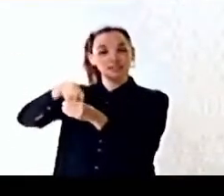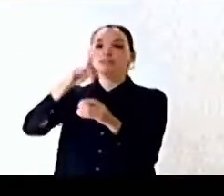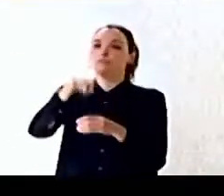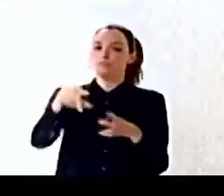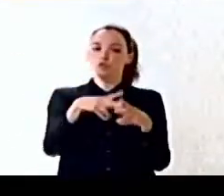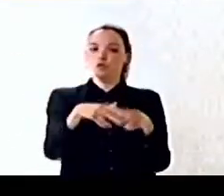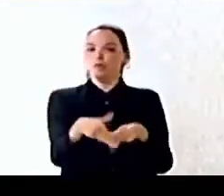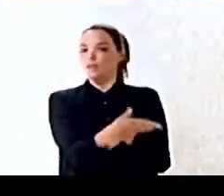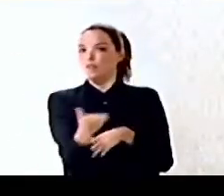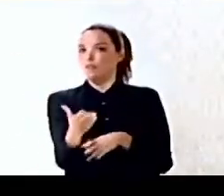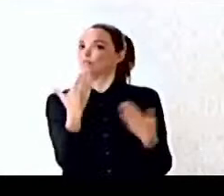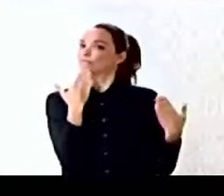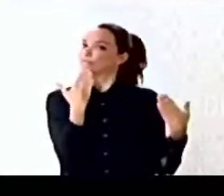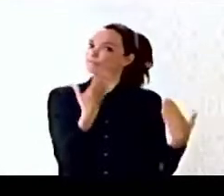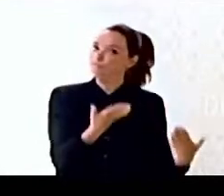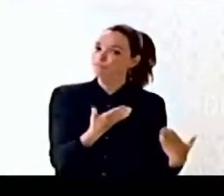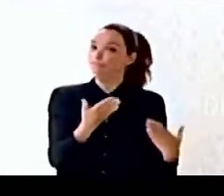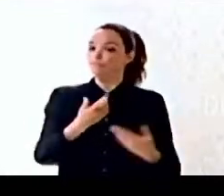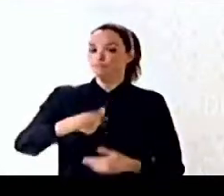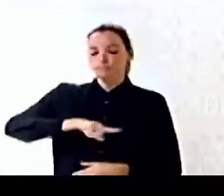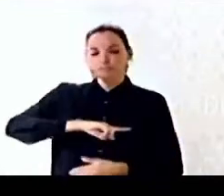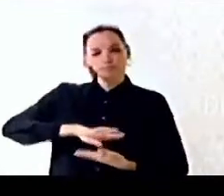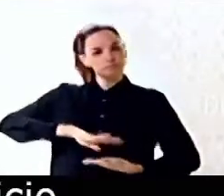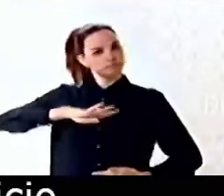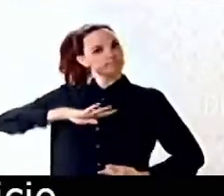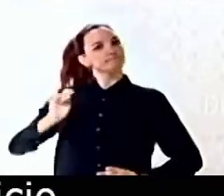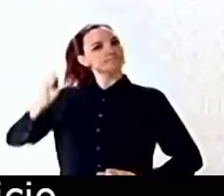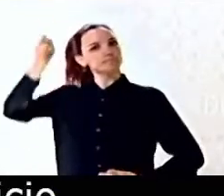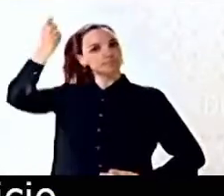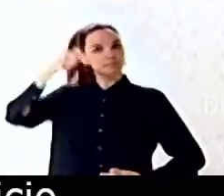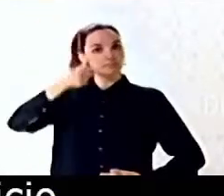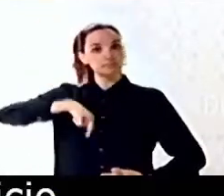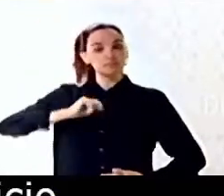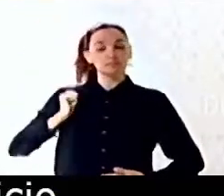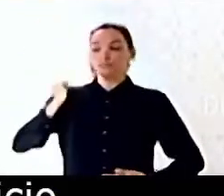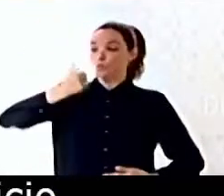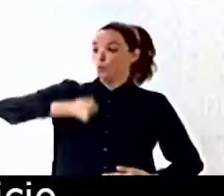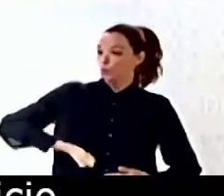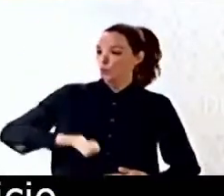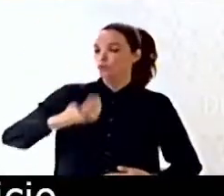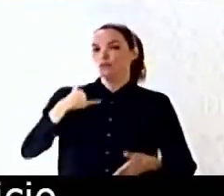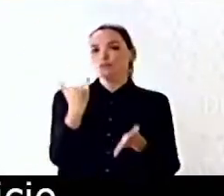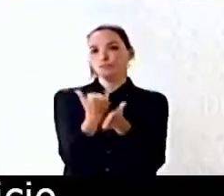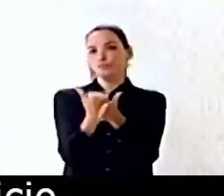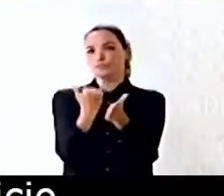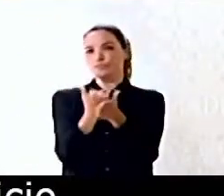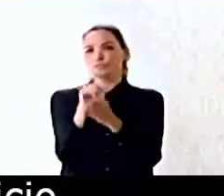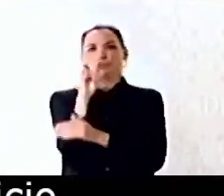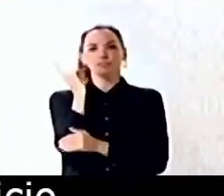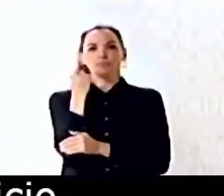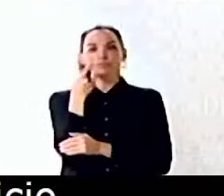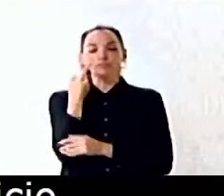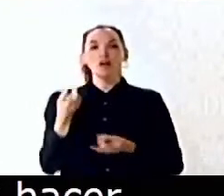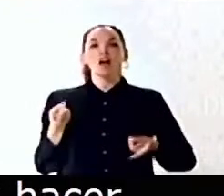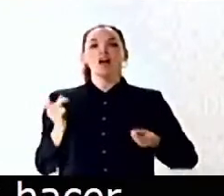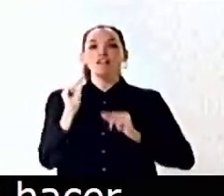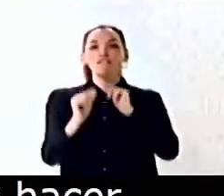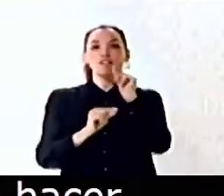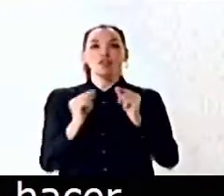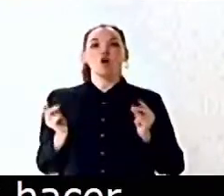sociedad que hayamos sido capaces y que estemos siendo capaces de seguir haciendo numerosas pruebas diagnósticas de infección activa